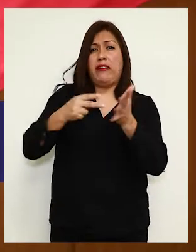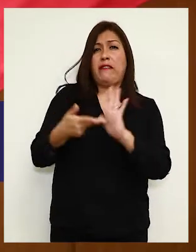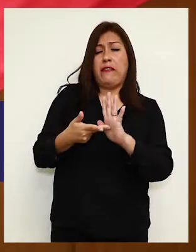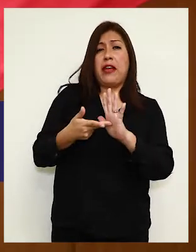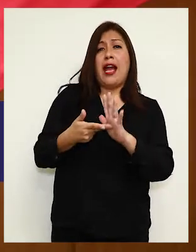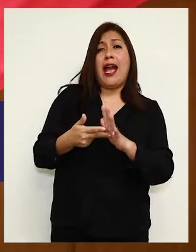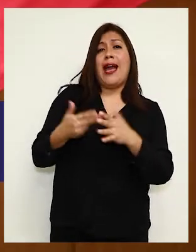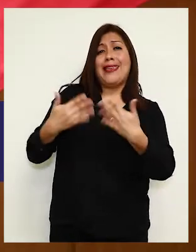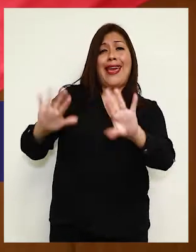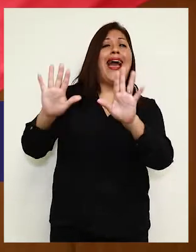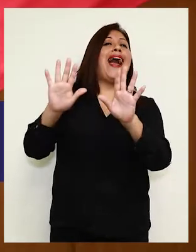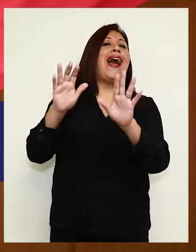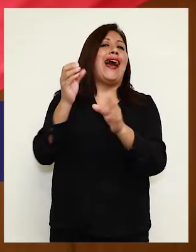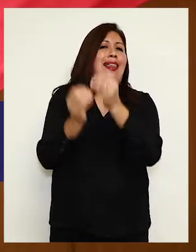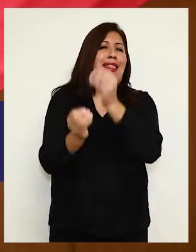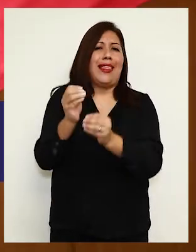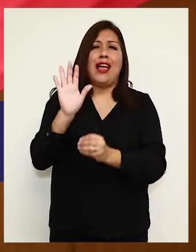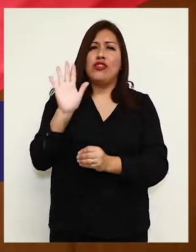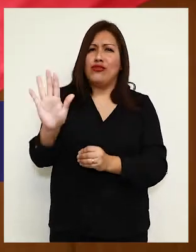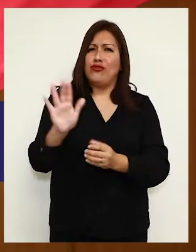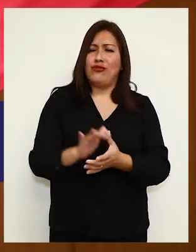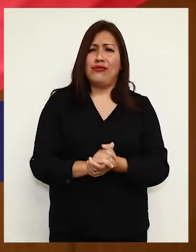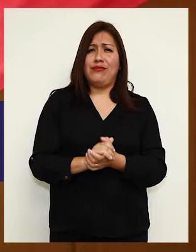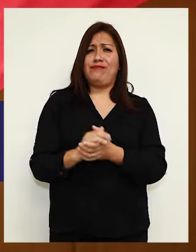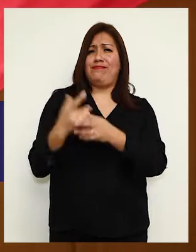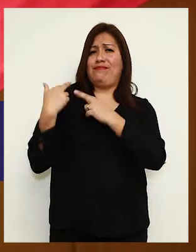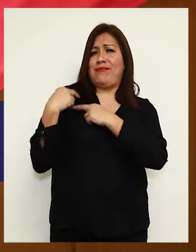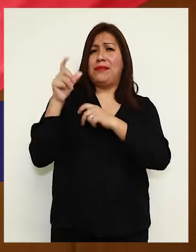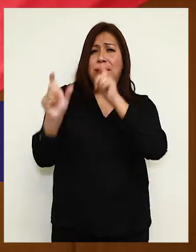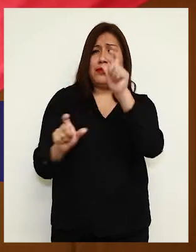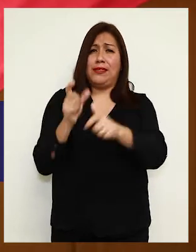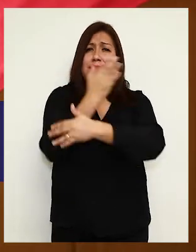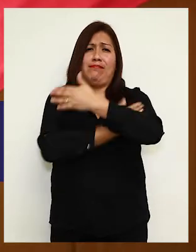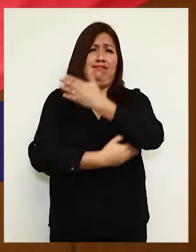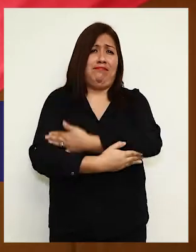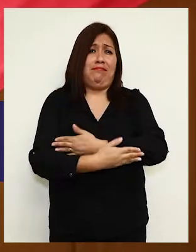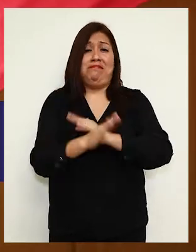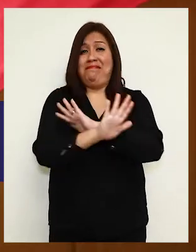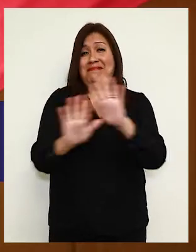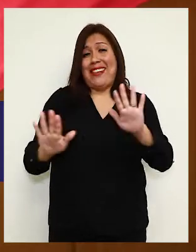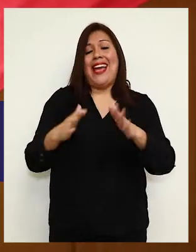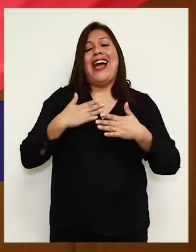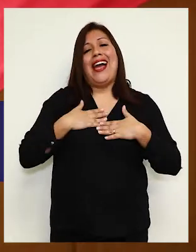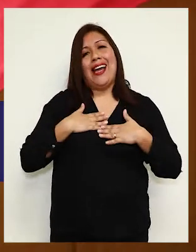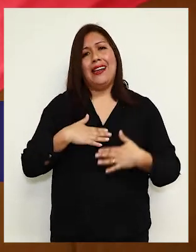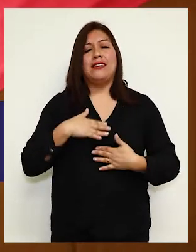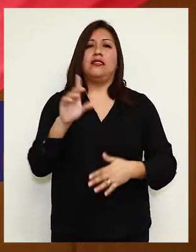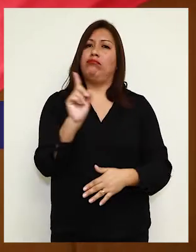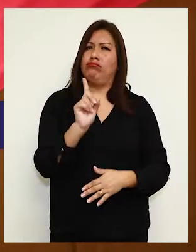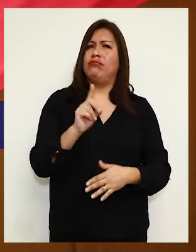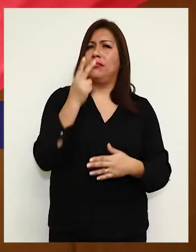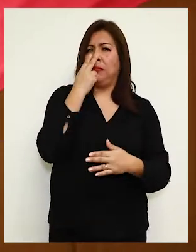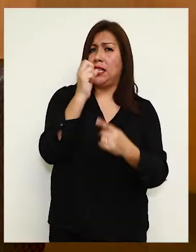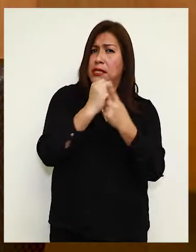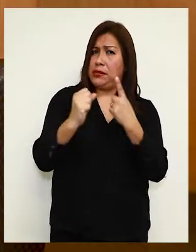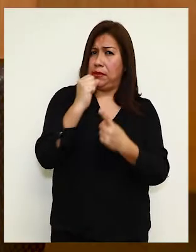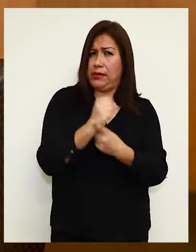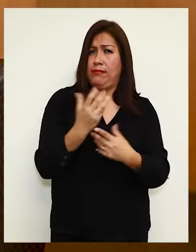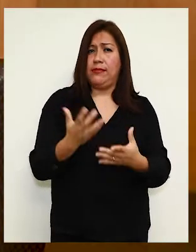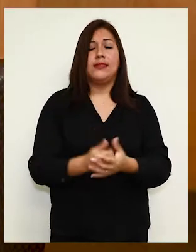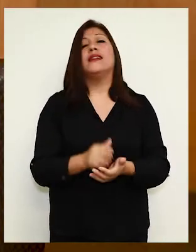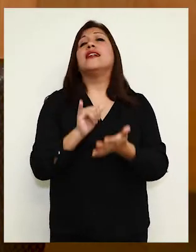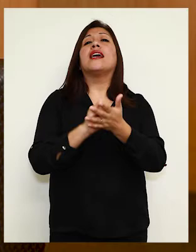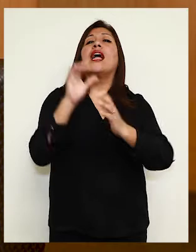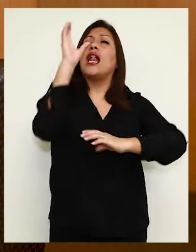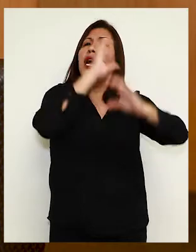la persona con discapacidad. Solamente palia un poco la situación actual en la que puede vivir. En